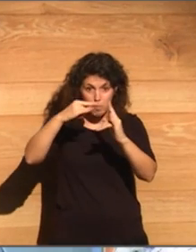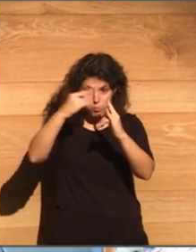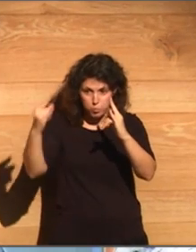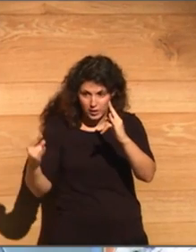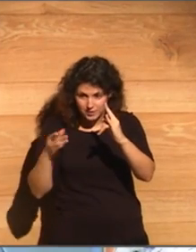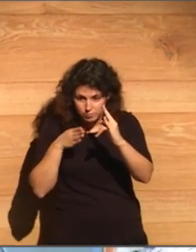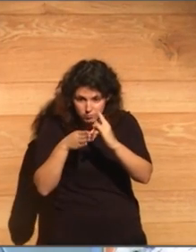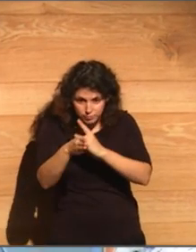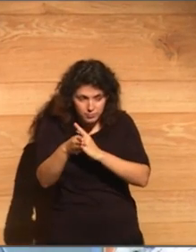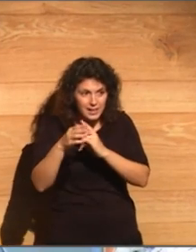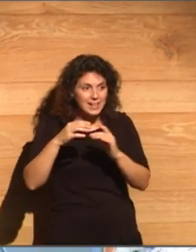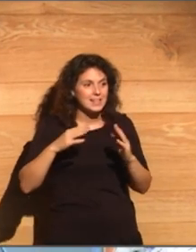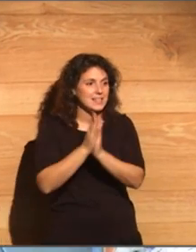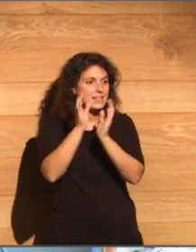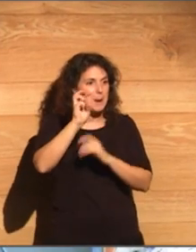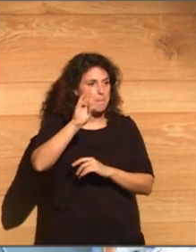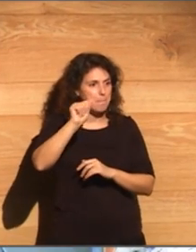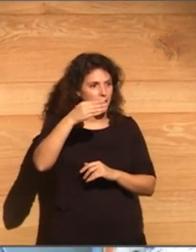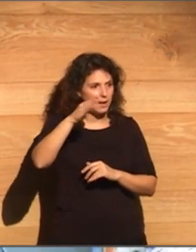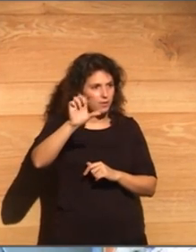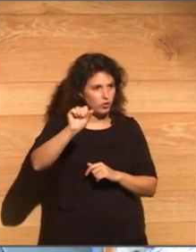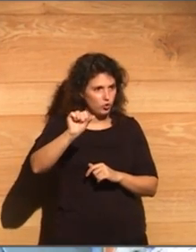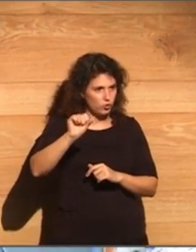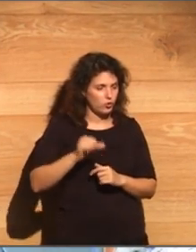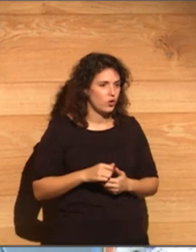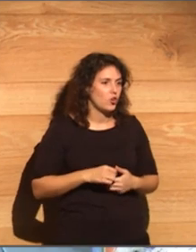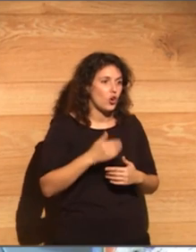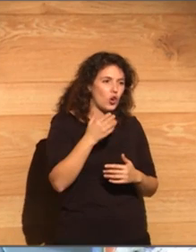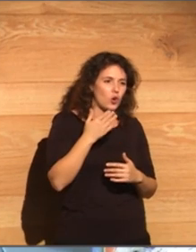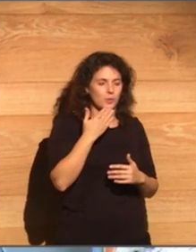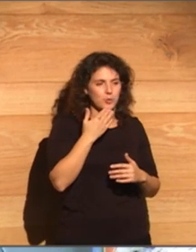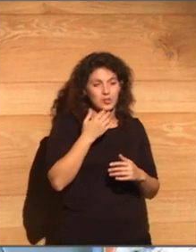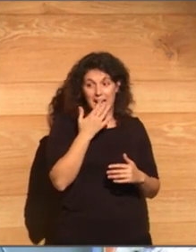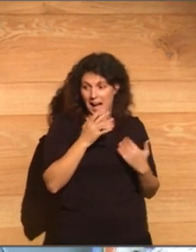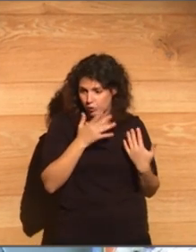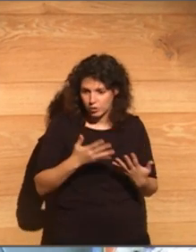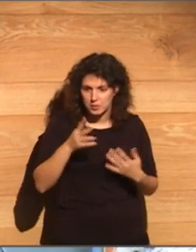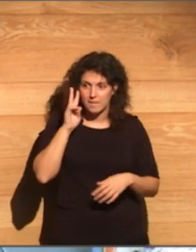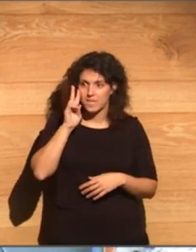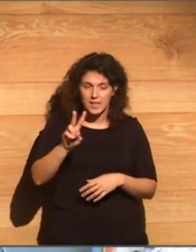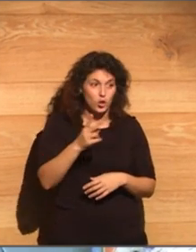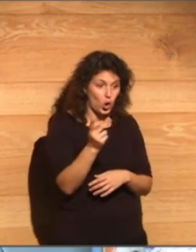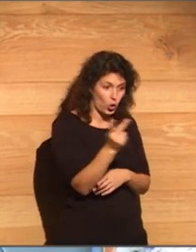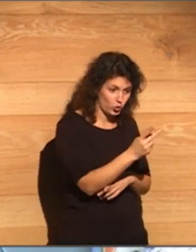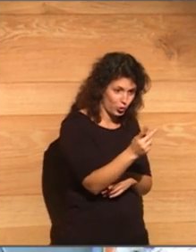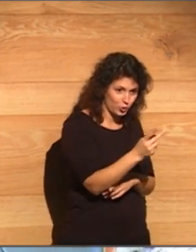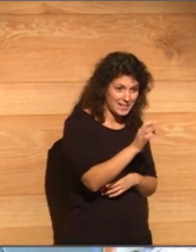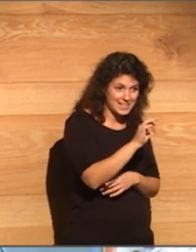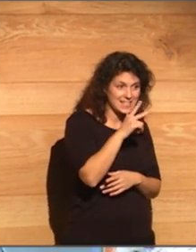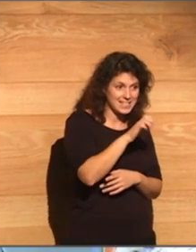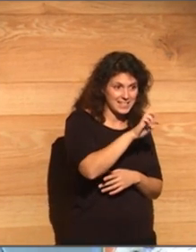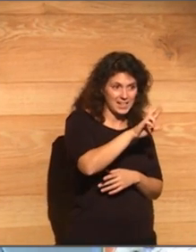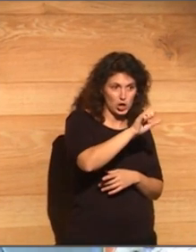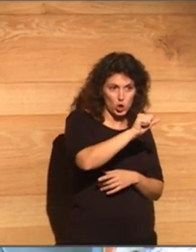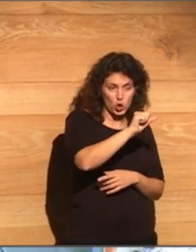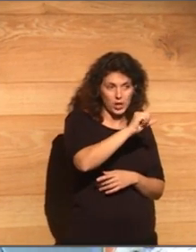puente San Pablo, cuidado. El puente San Pablo, perdón. Cuasi decimonónico. Como si lo estuviera viendo en este momento Sherlocka y tú cada uno en un lado del puente San